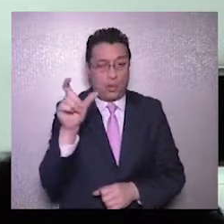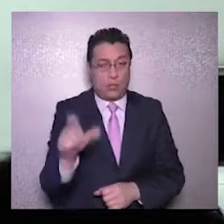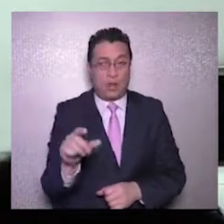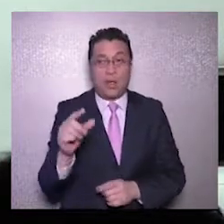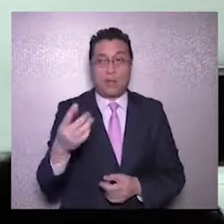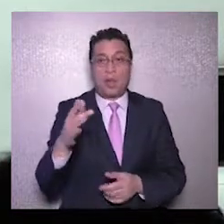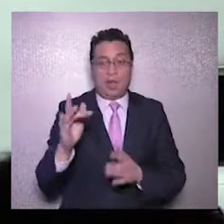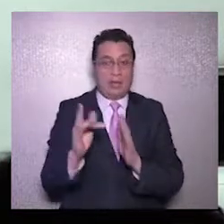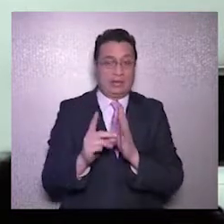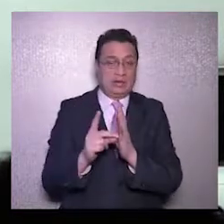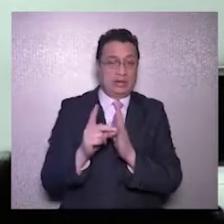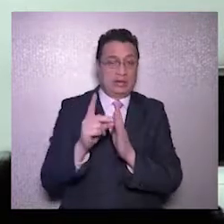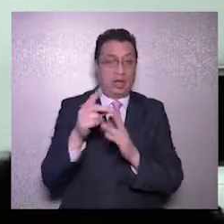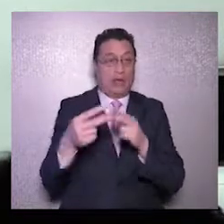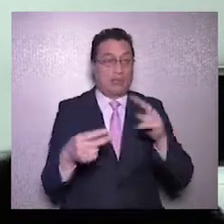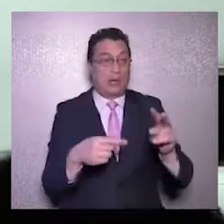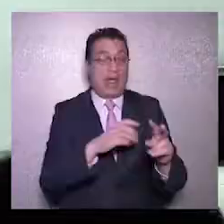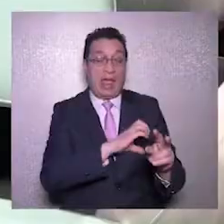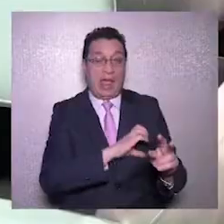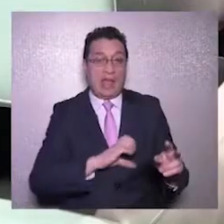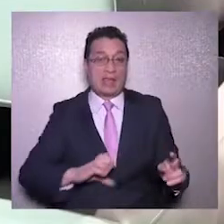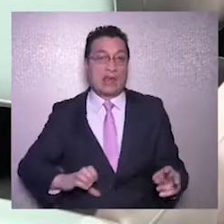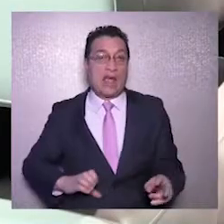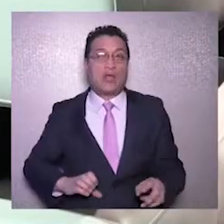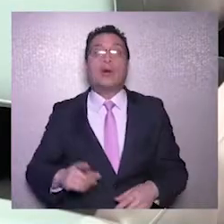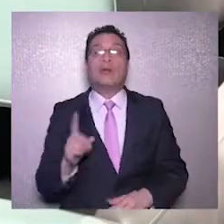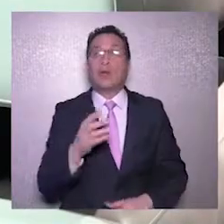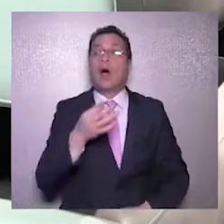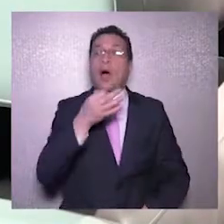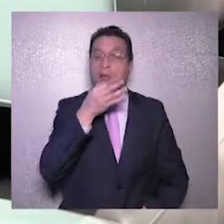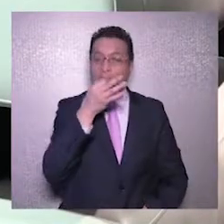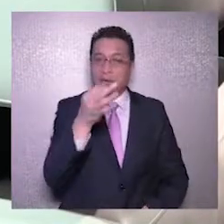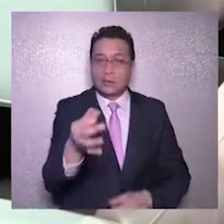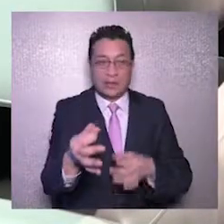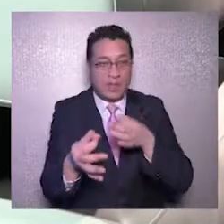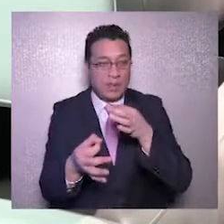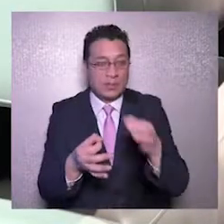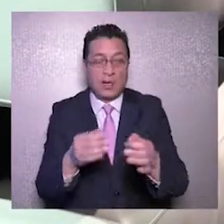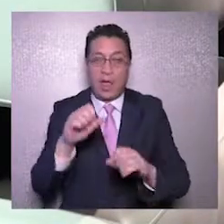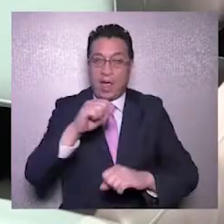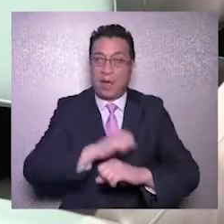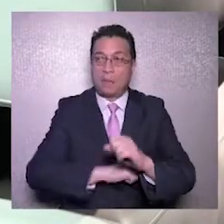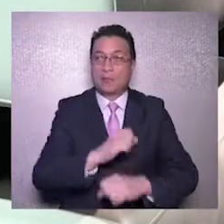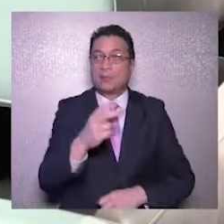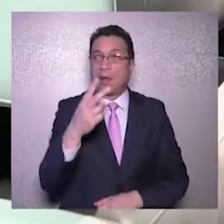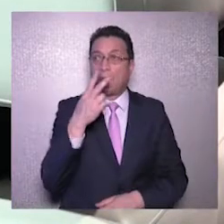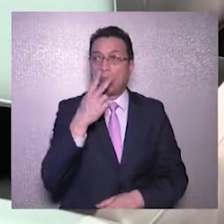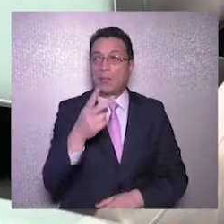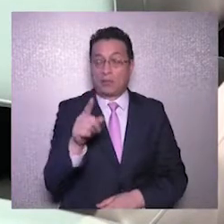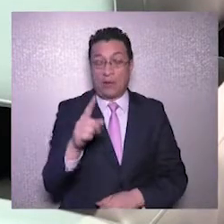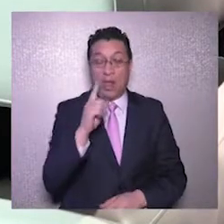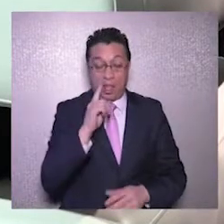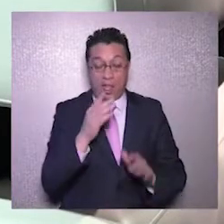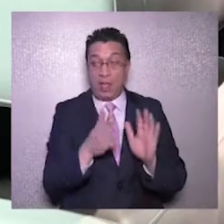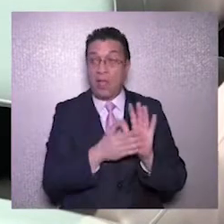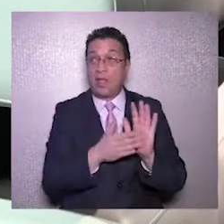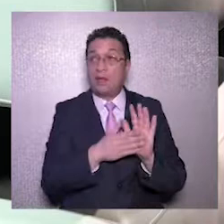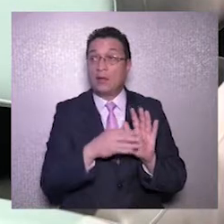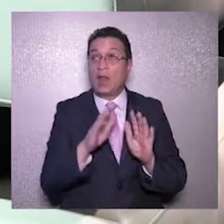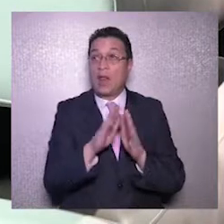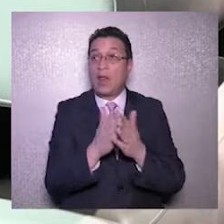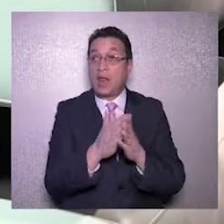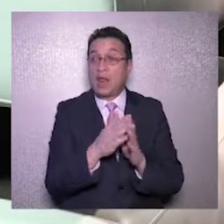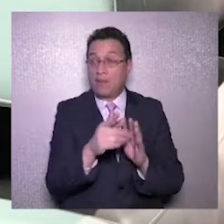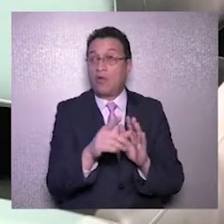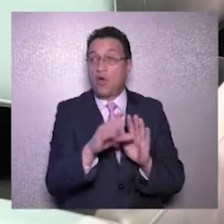desarrollada desde el nivel estatal, sino que decirle a las empresas, miren, y eso está en el libro azul, página